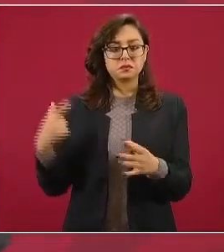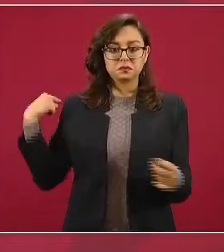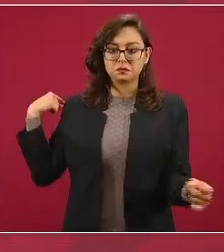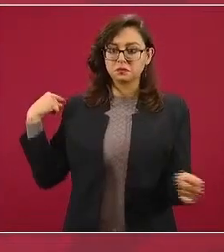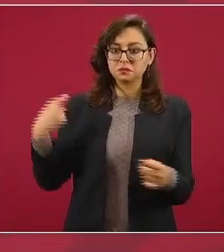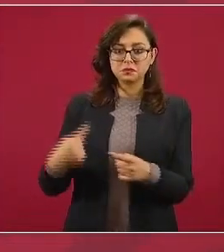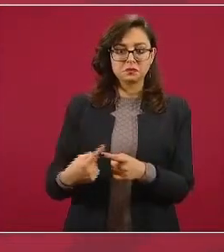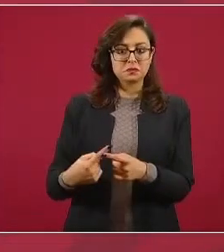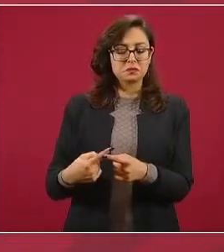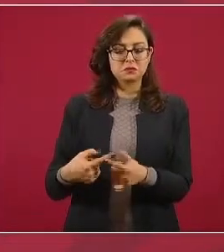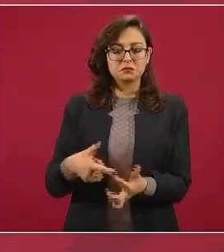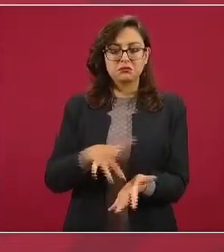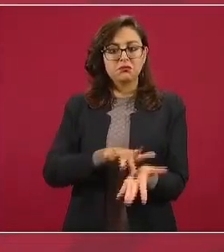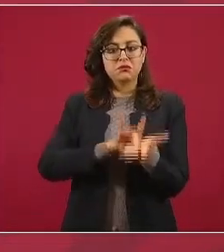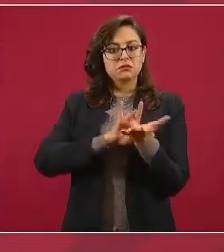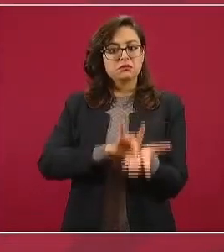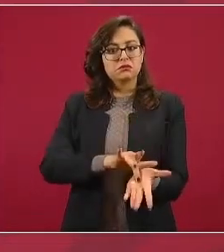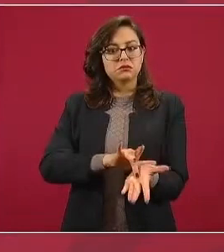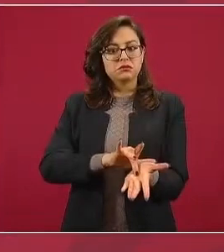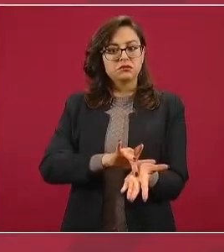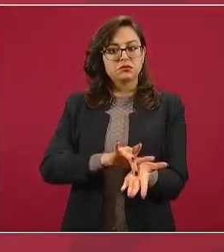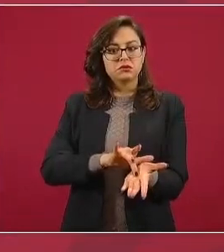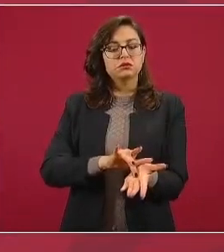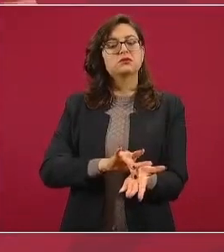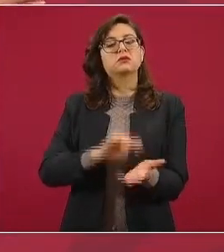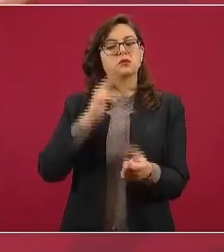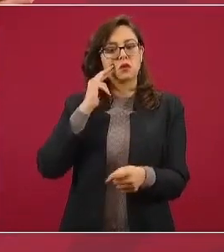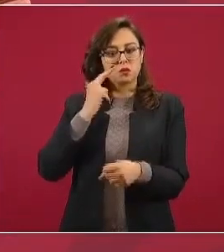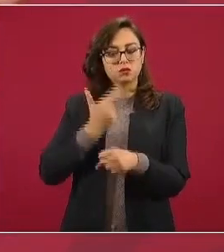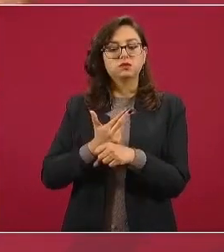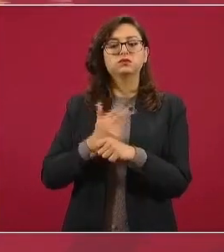este periodo de